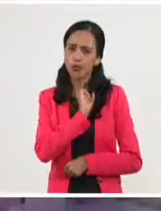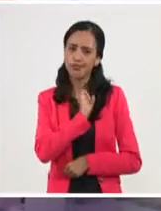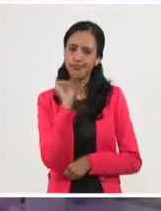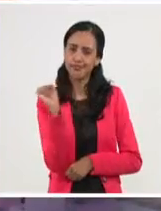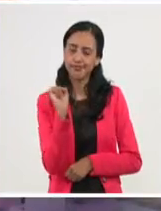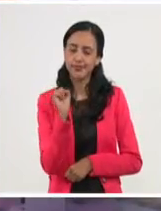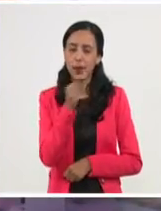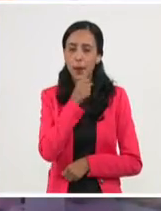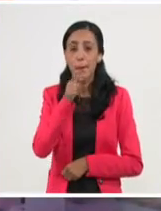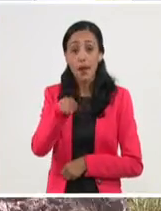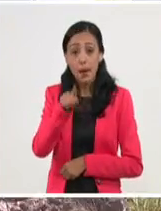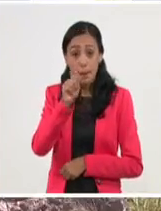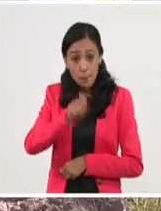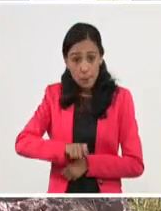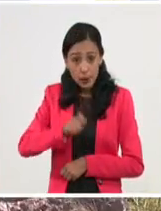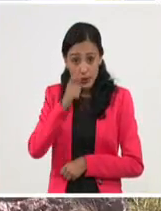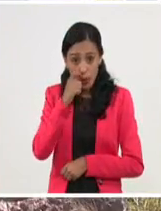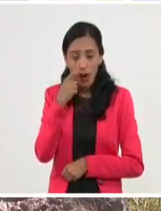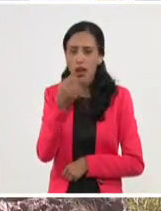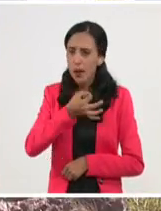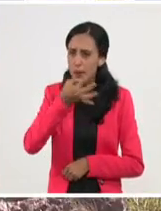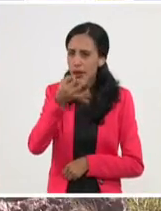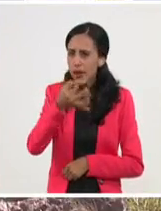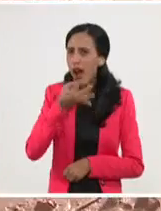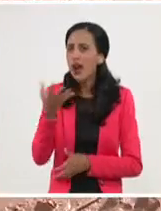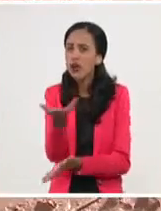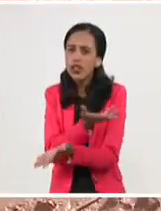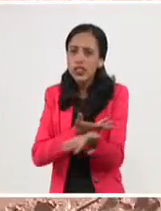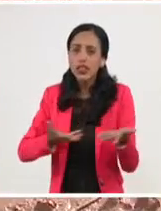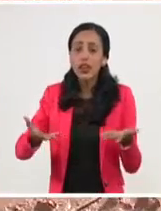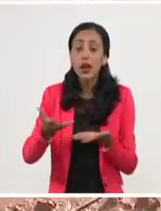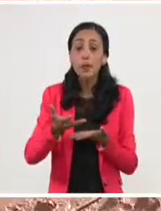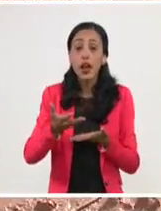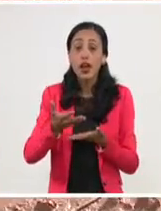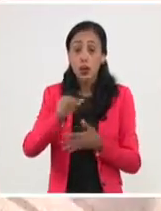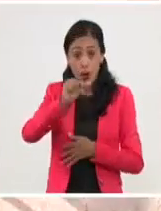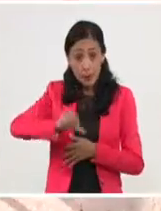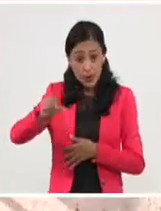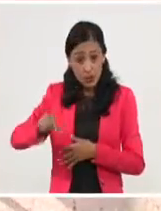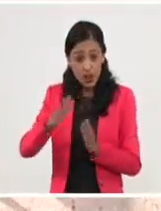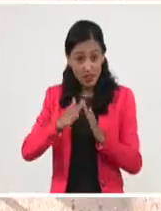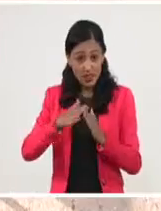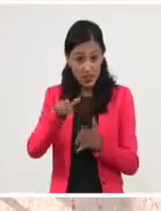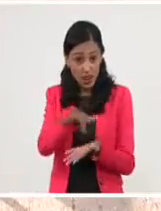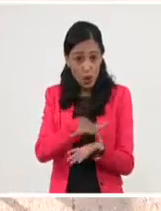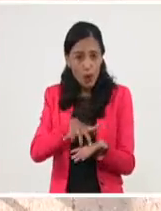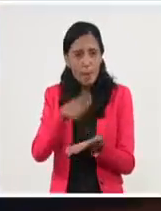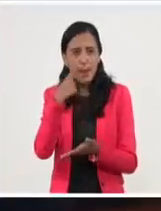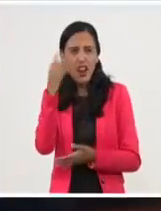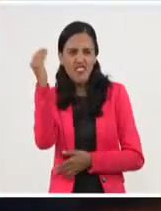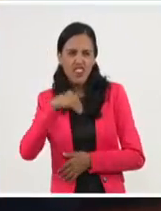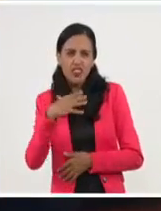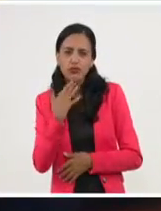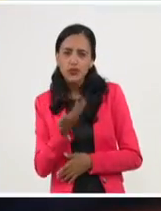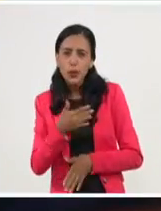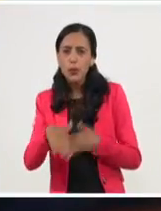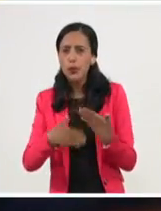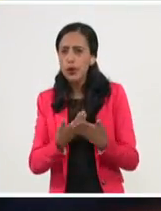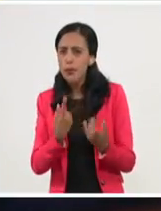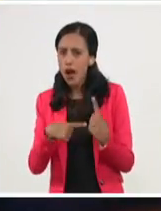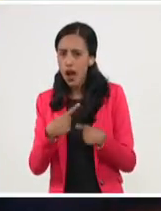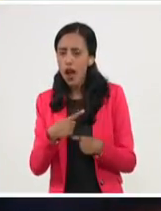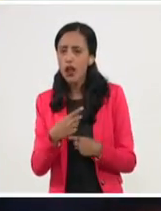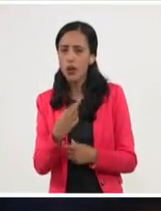Sabines Lorenzo intercambiaron con los habitantes del lugar para conocer sobre sus preocupaciones. Igualmente visitaron familias beneficiadas con la ayuda